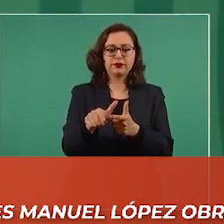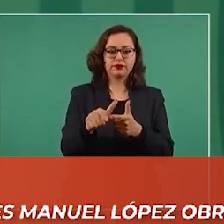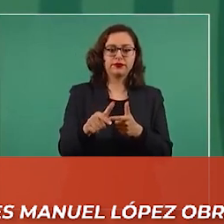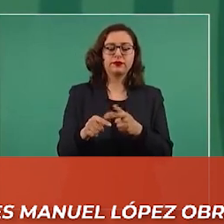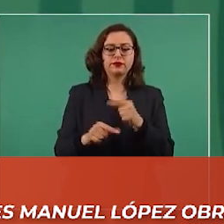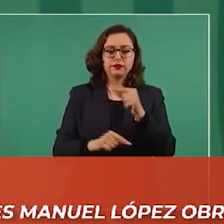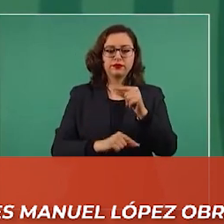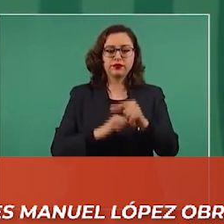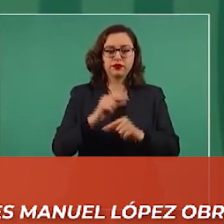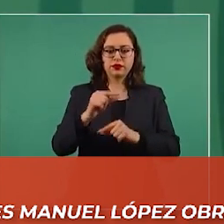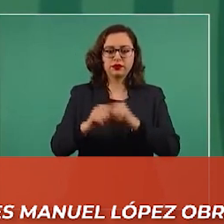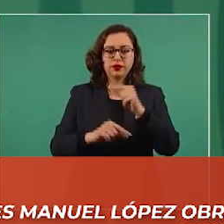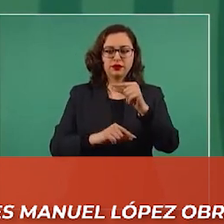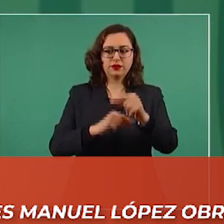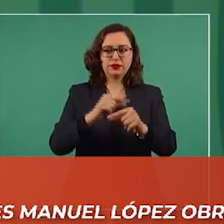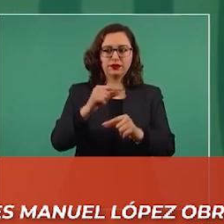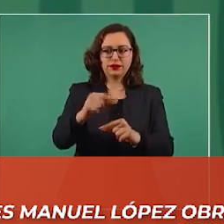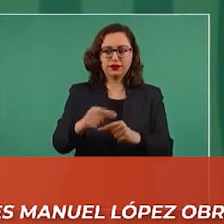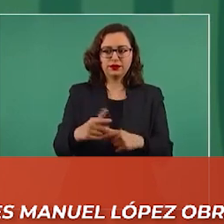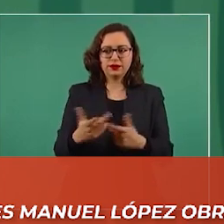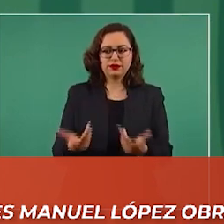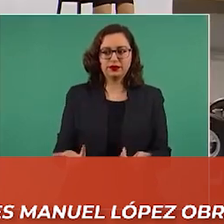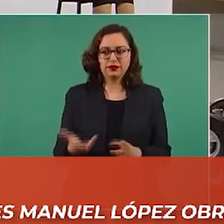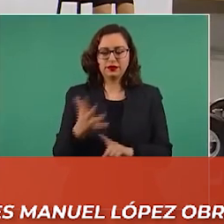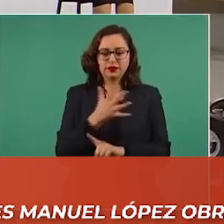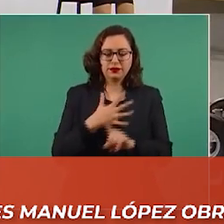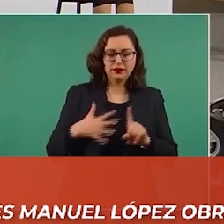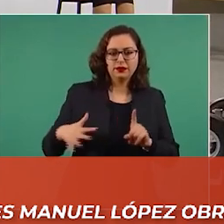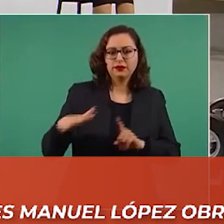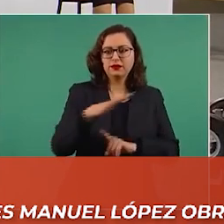conocer todo lo que sucedió